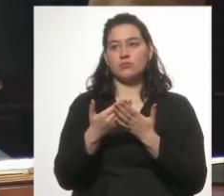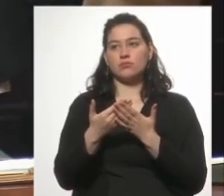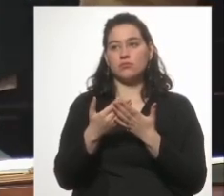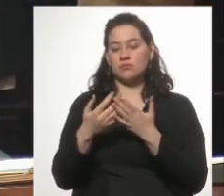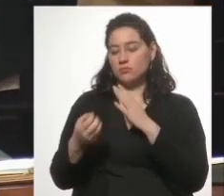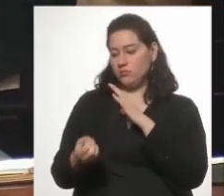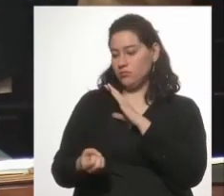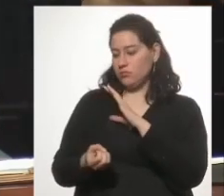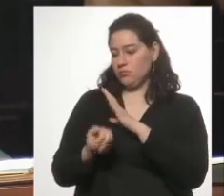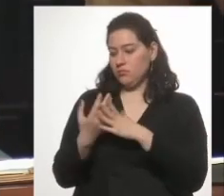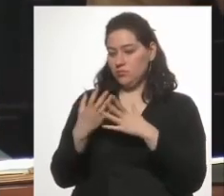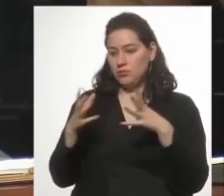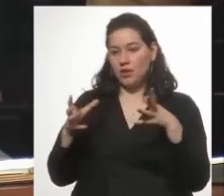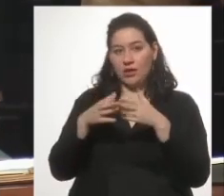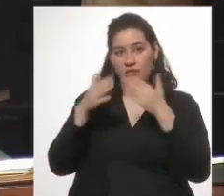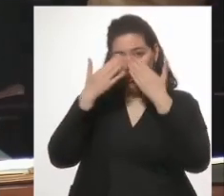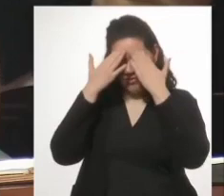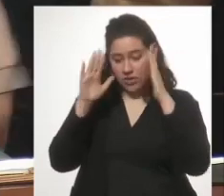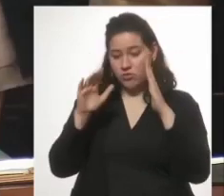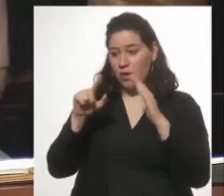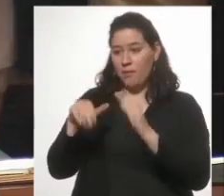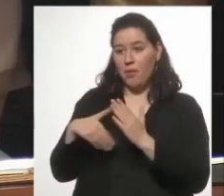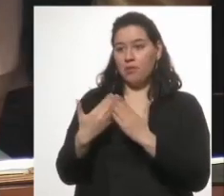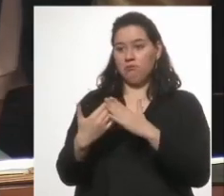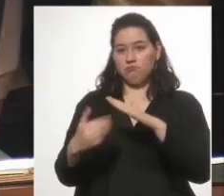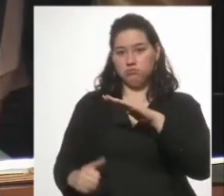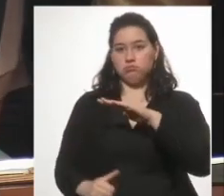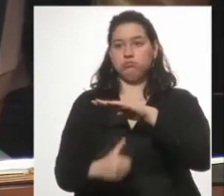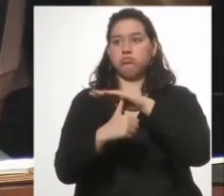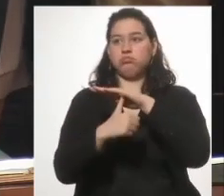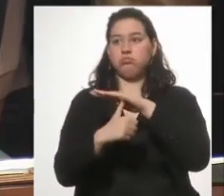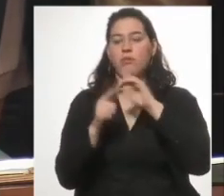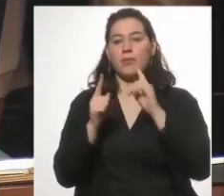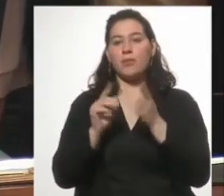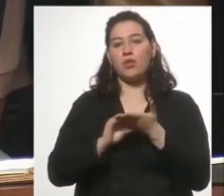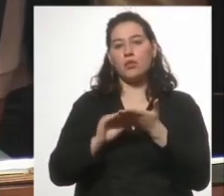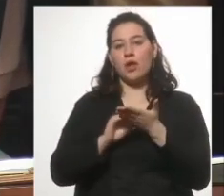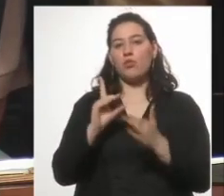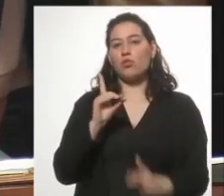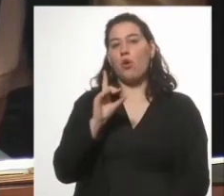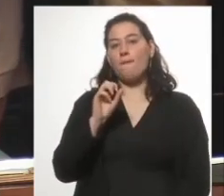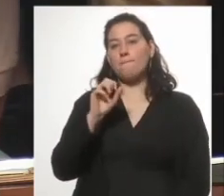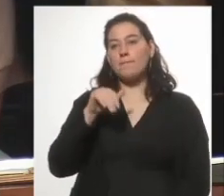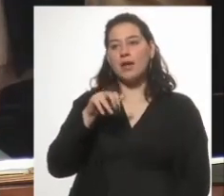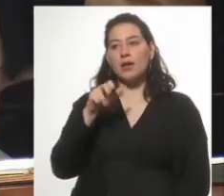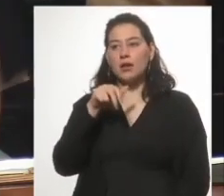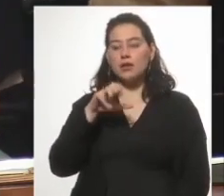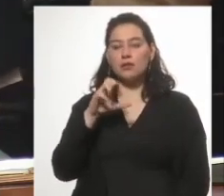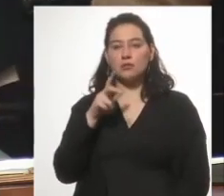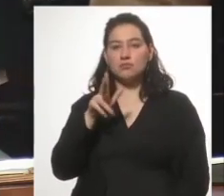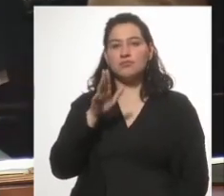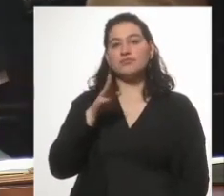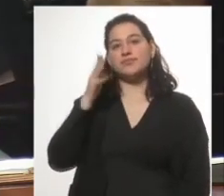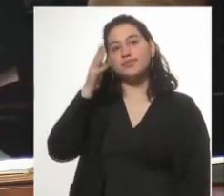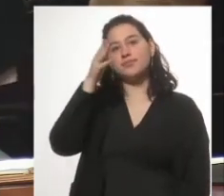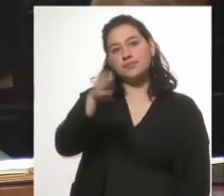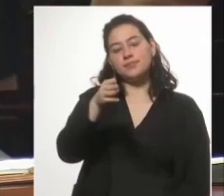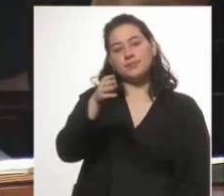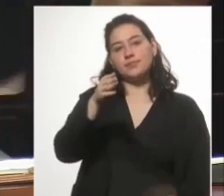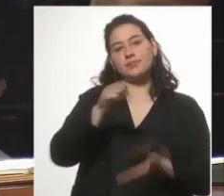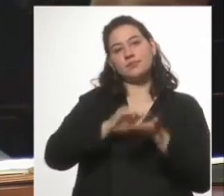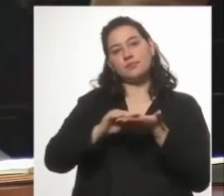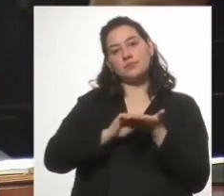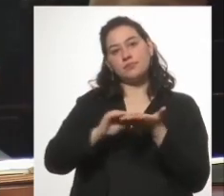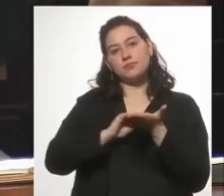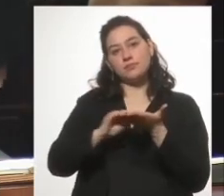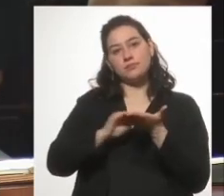creado partido Cabildo Abierto. Ese mismo día el escribano Domenech concurre a la